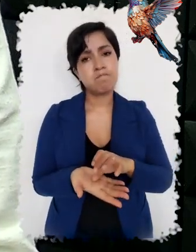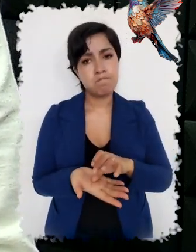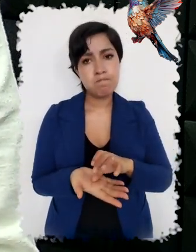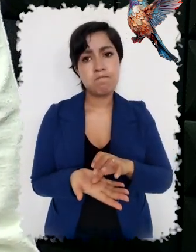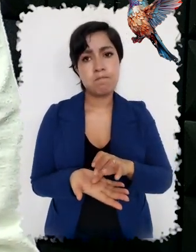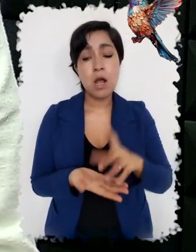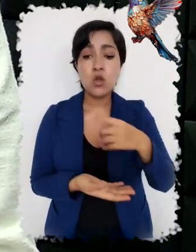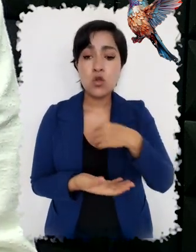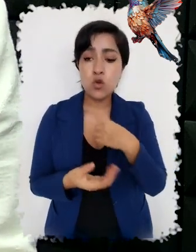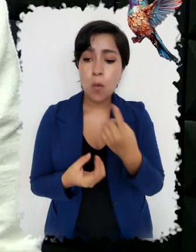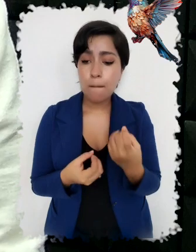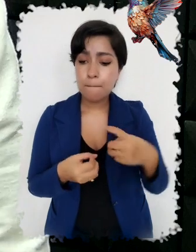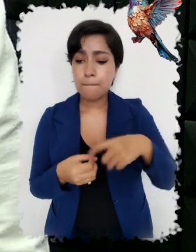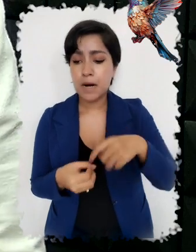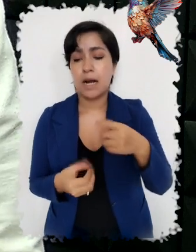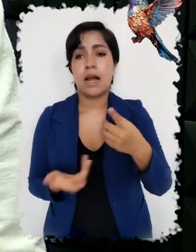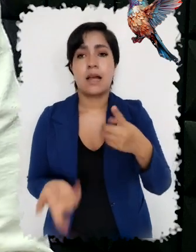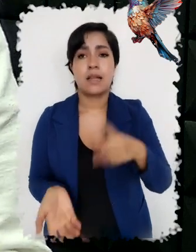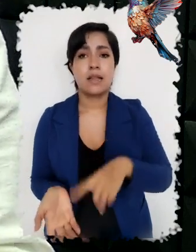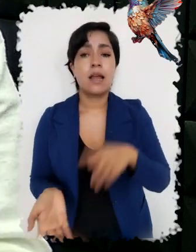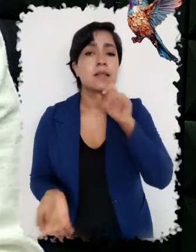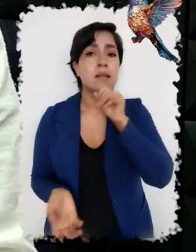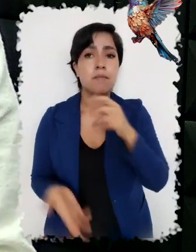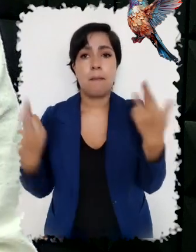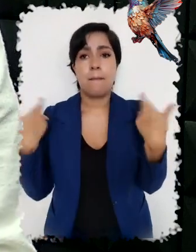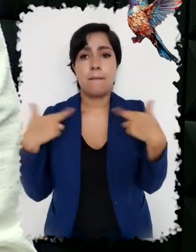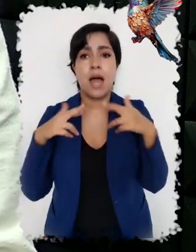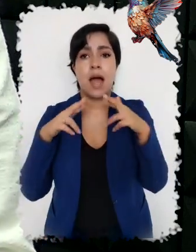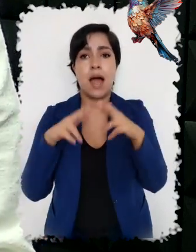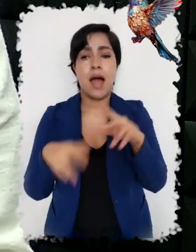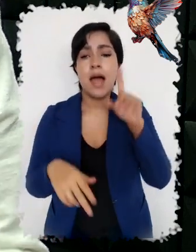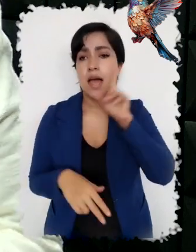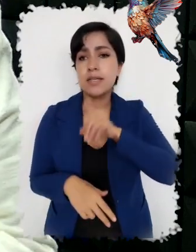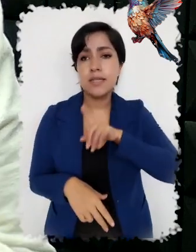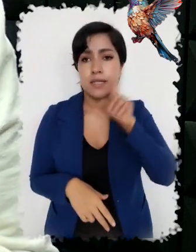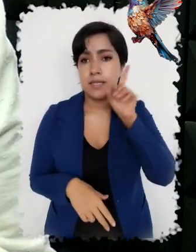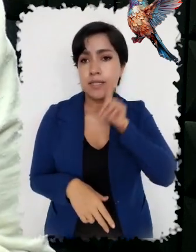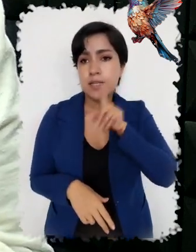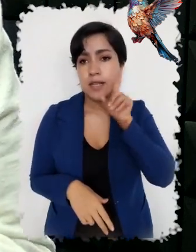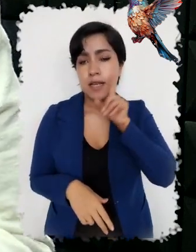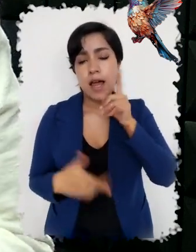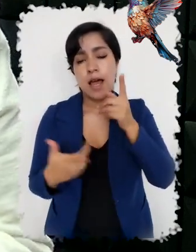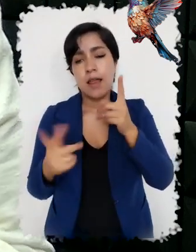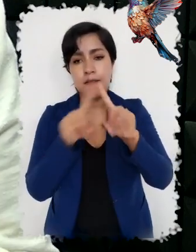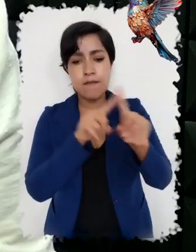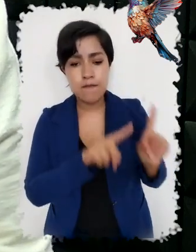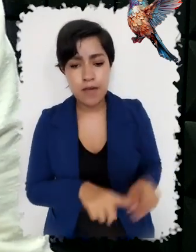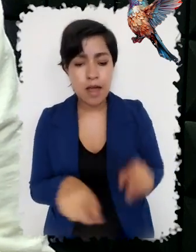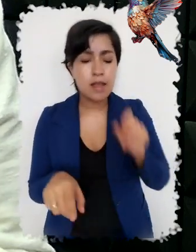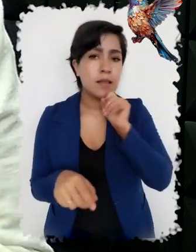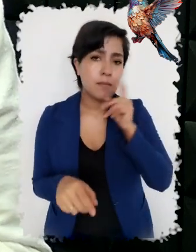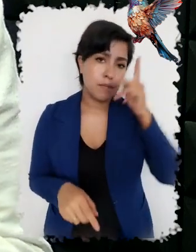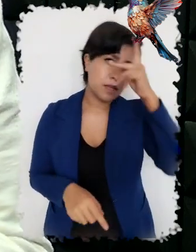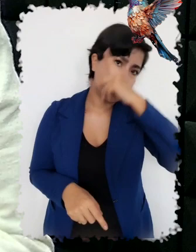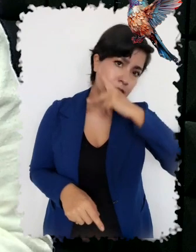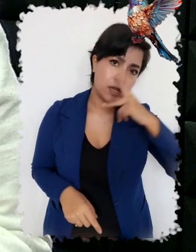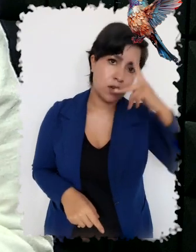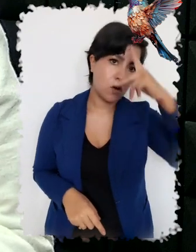Eh Yo estoy allí este la maestras la maestras las psicóloga